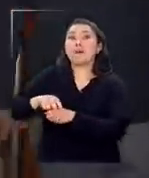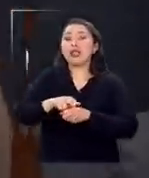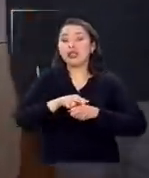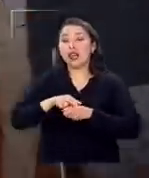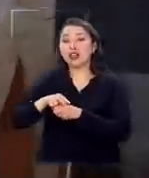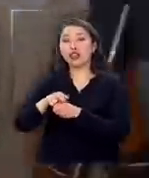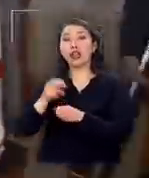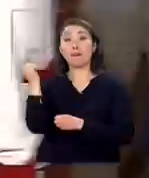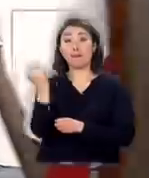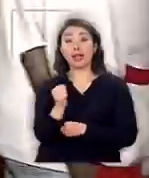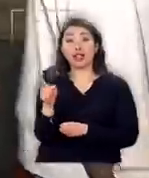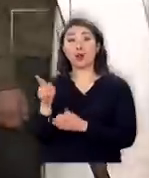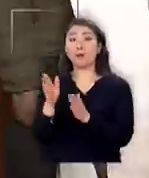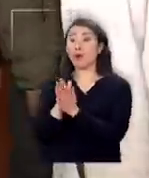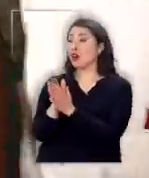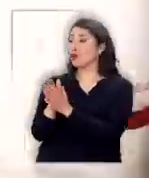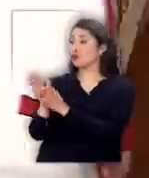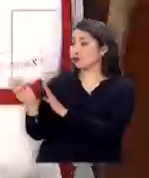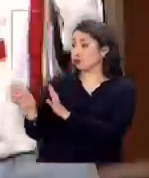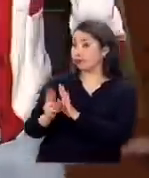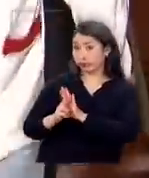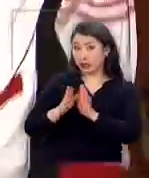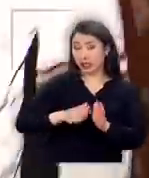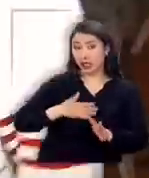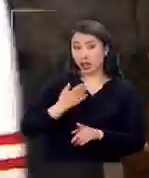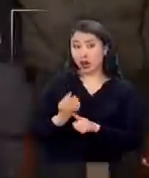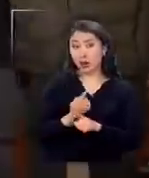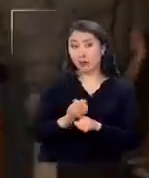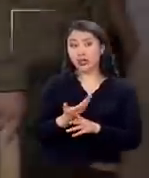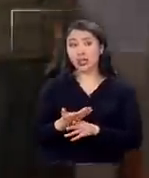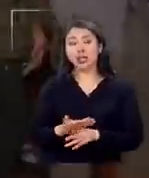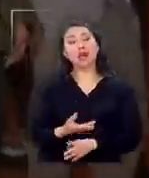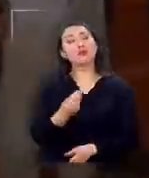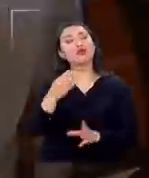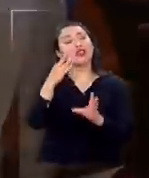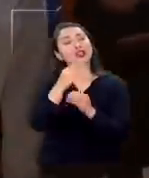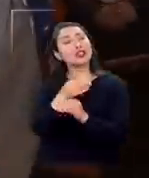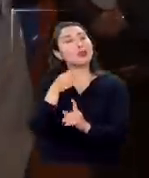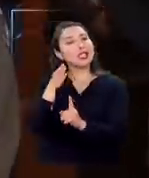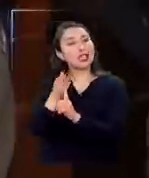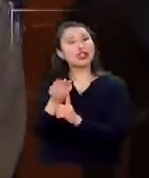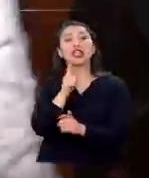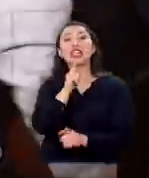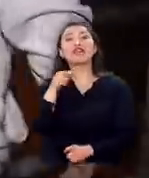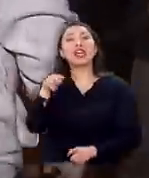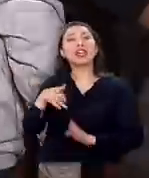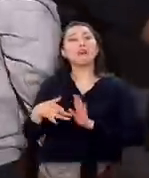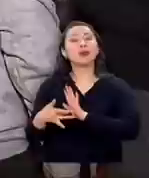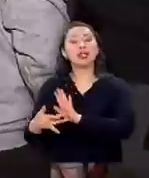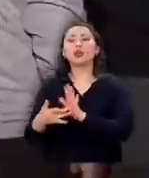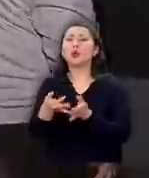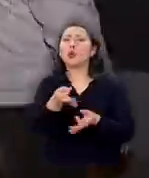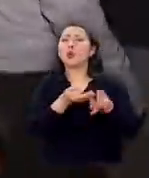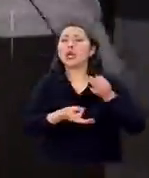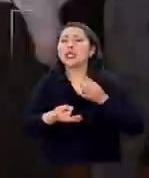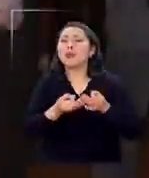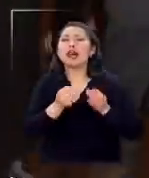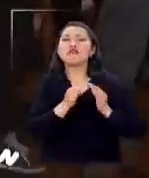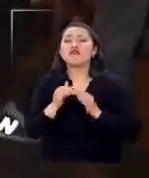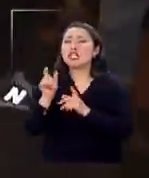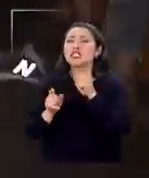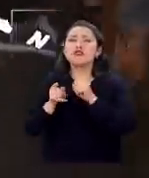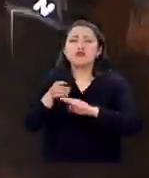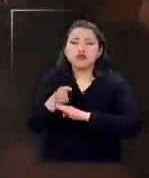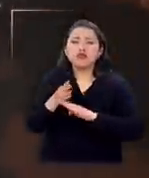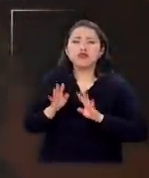del matadero, por favor, si gusta hablar. Sí, usted, muy buenas noches. Hola, estamos en vivo y en directo para Televisión Nacional. Cuénteme un poco, hay muchos vecinos que ya han